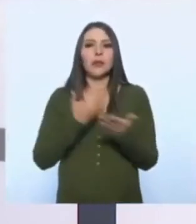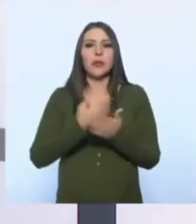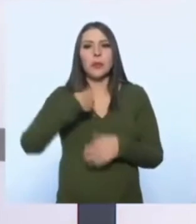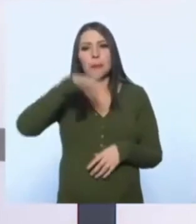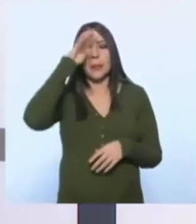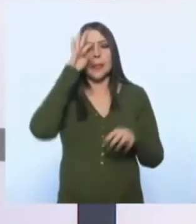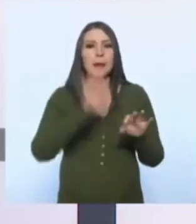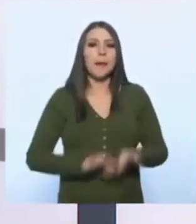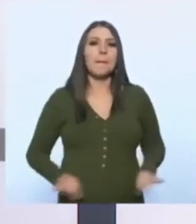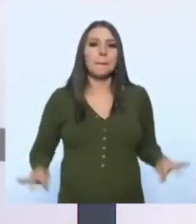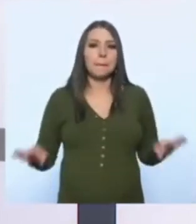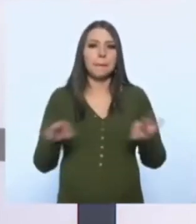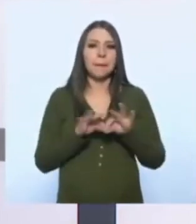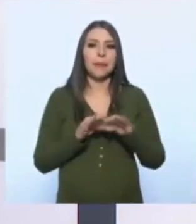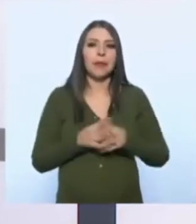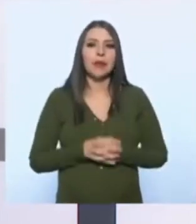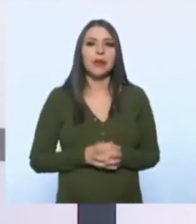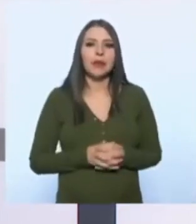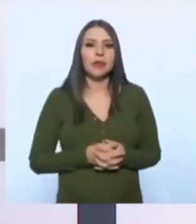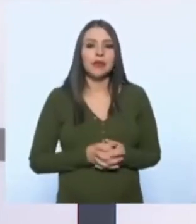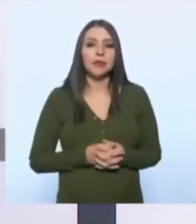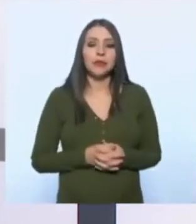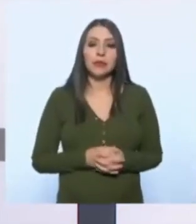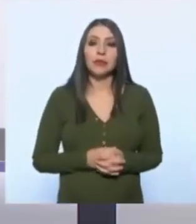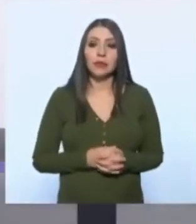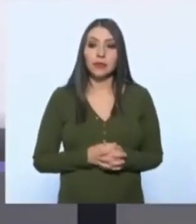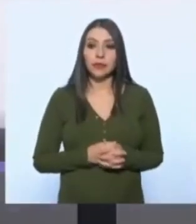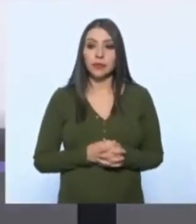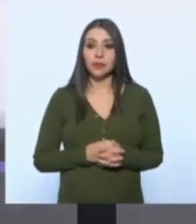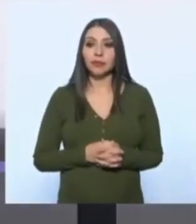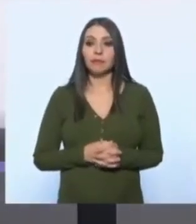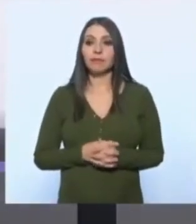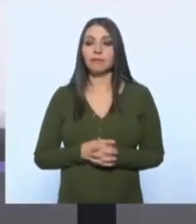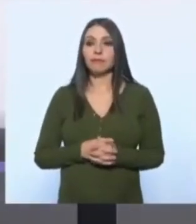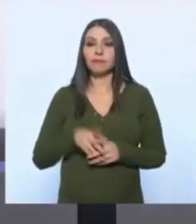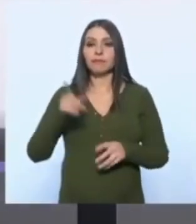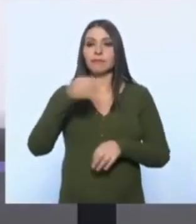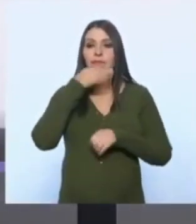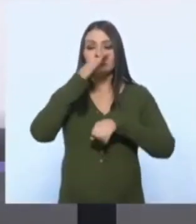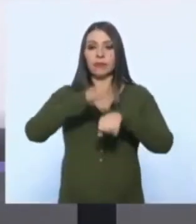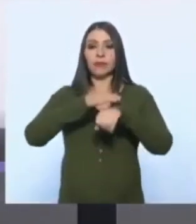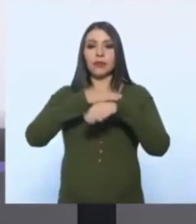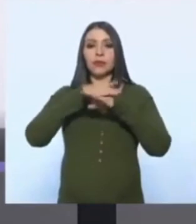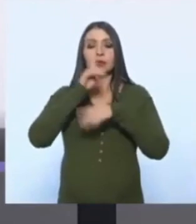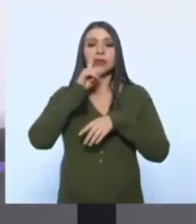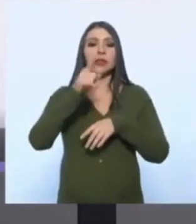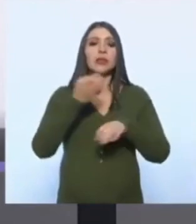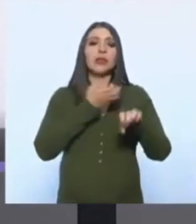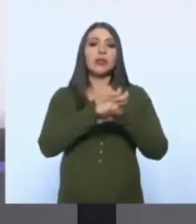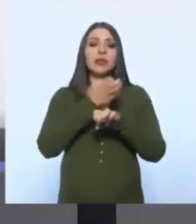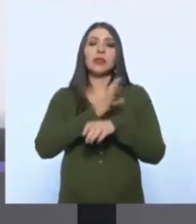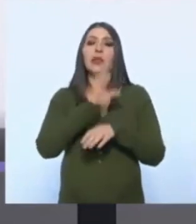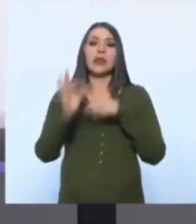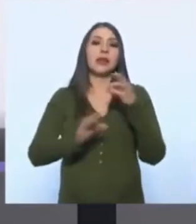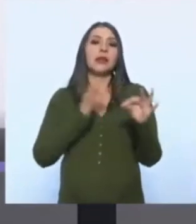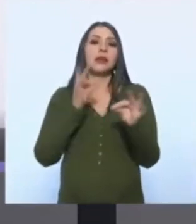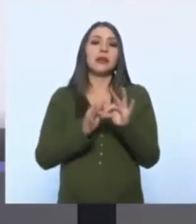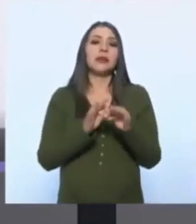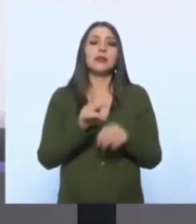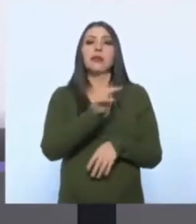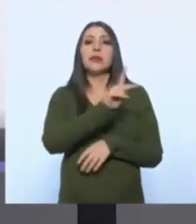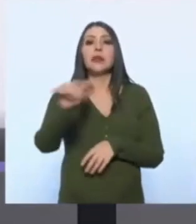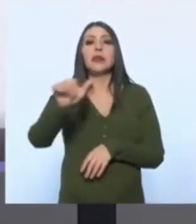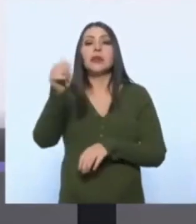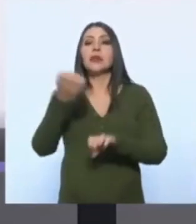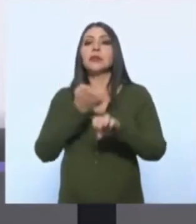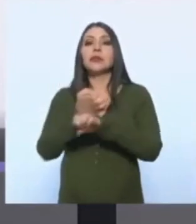importante porque lo que pasa con las alertas de género es que las decretan en los estados y se quedan ahí decretadas. Ningún estado ha salido